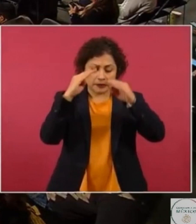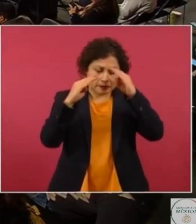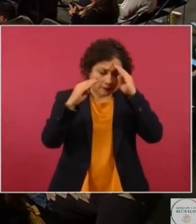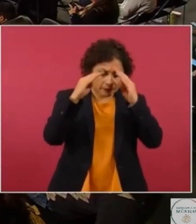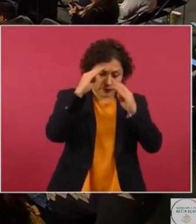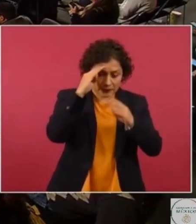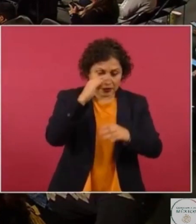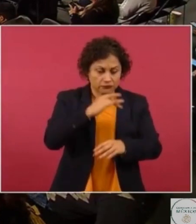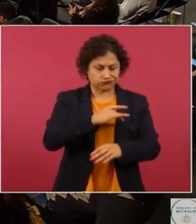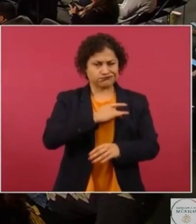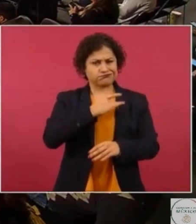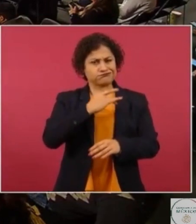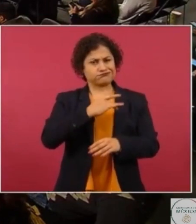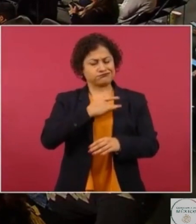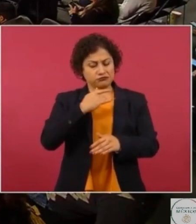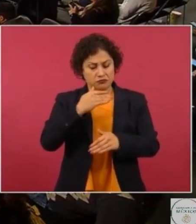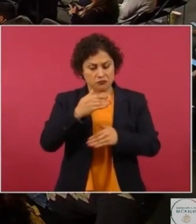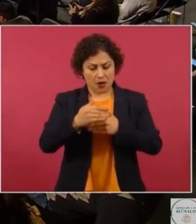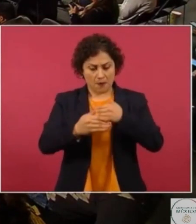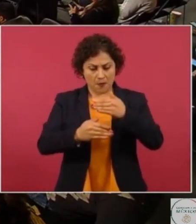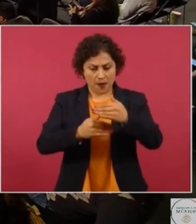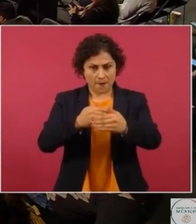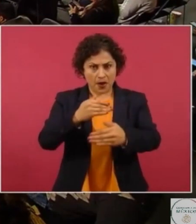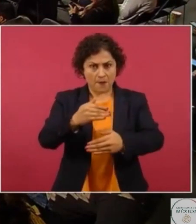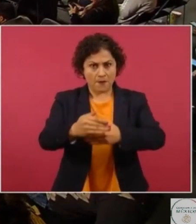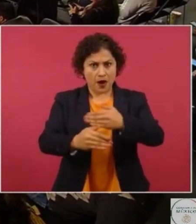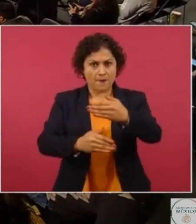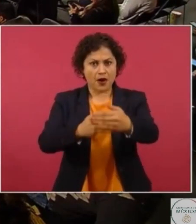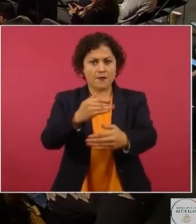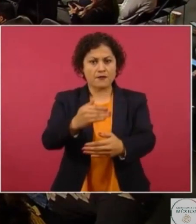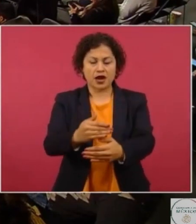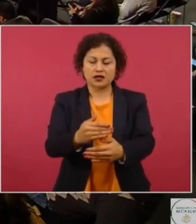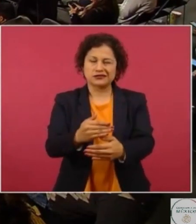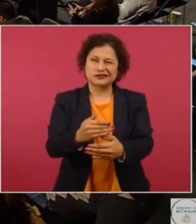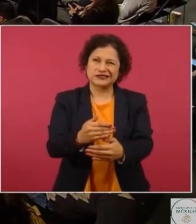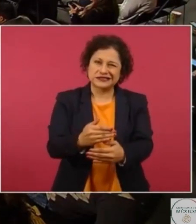pues sí vamos a rebasar los 60.000 millones